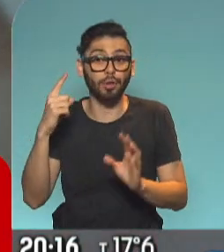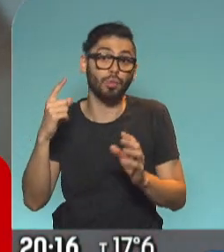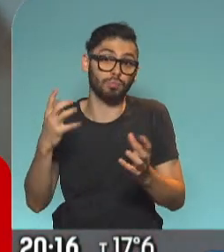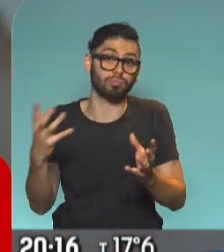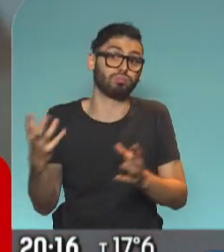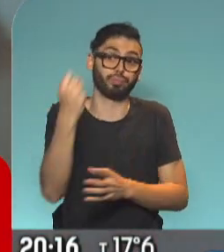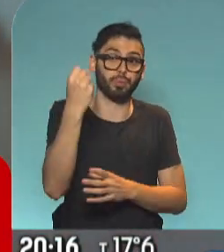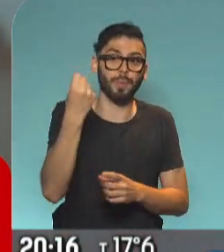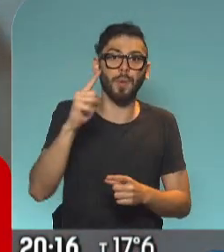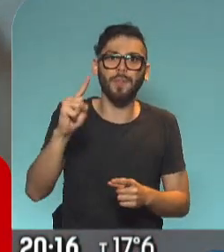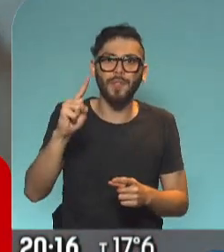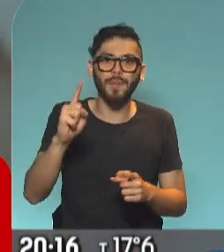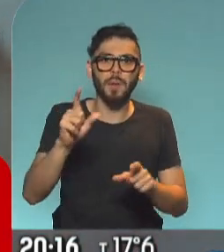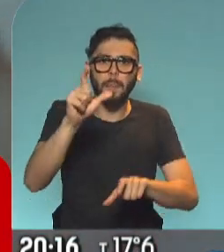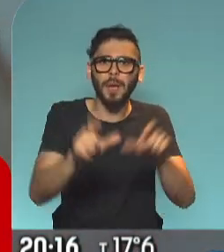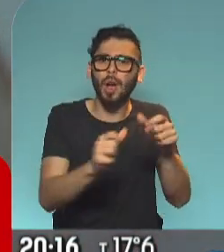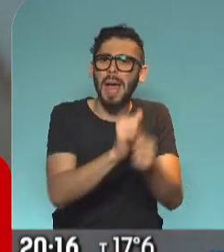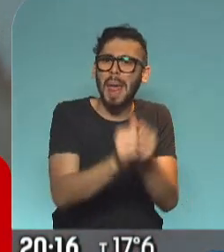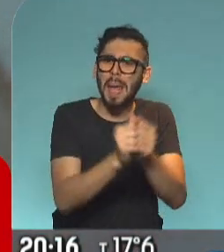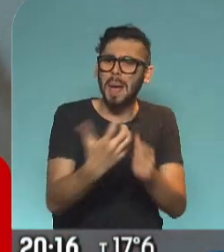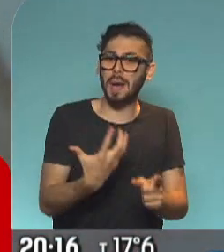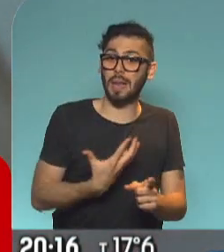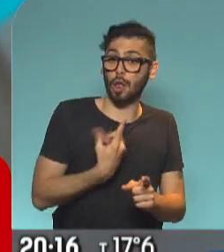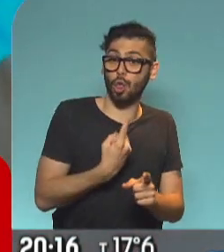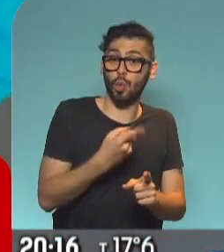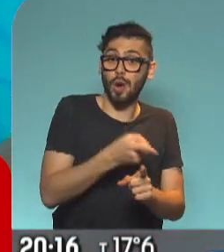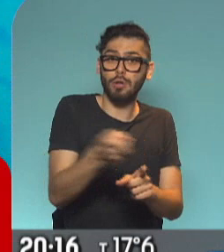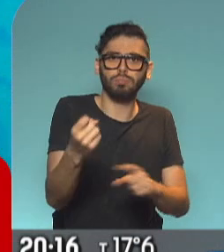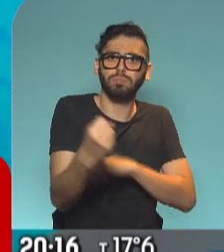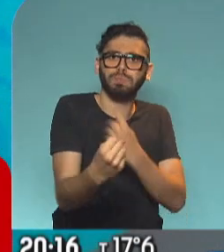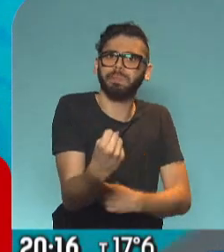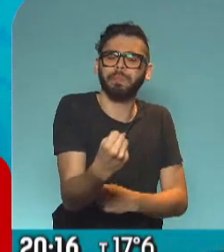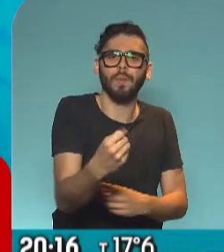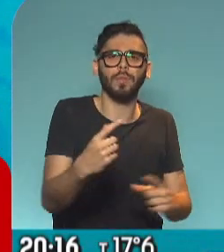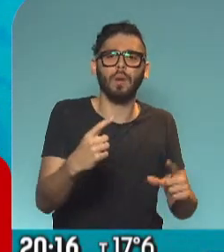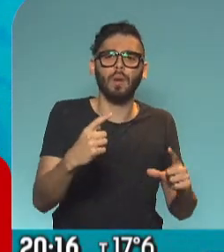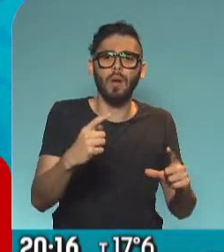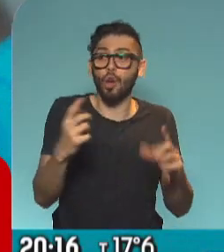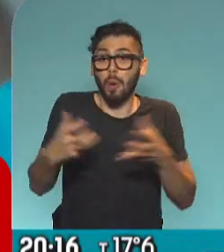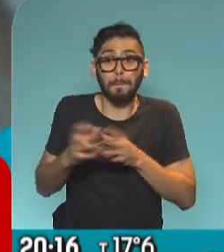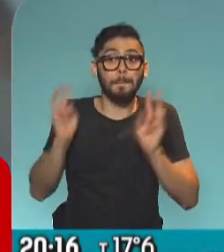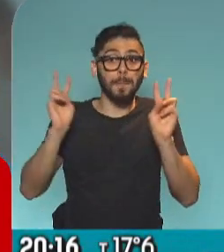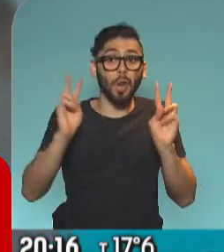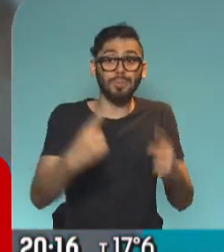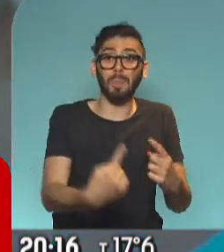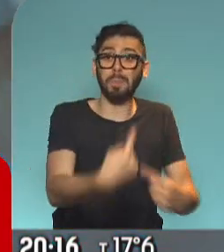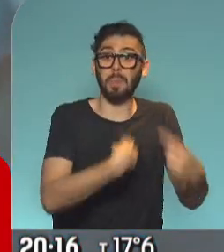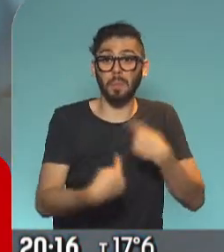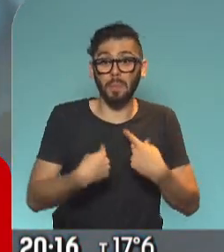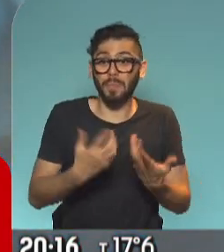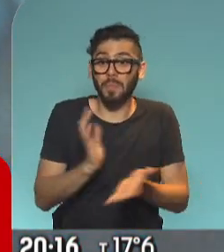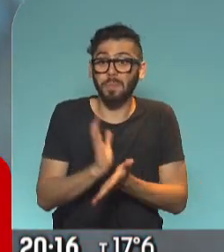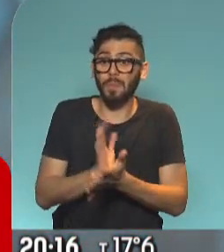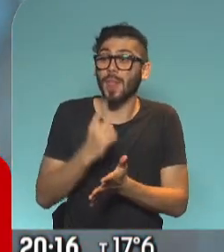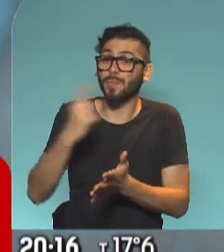tuvieron los empresarios, el prejuicio que tiene el sector de los empresarios más poderosos de la Argentina con el peronismo. Está pidiendo un acuerdo entre todos